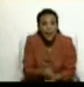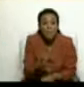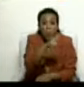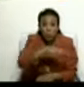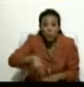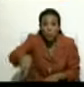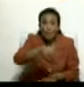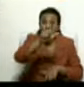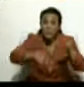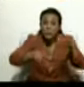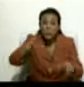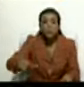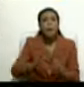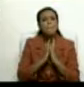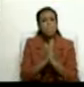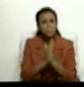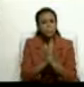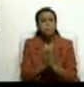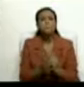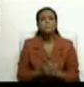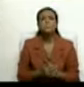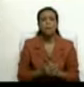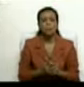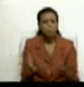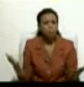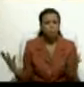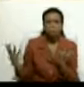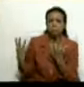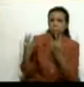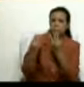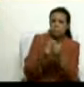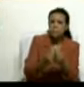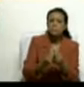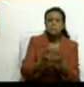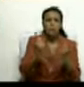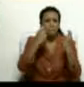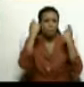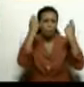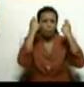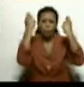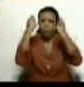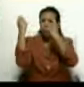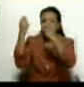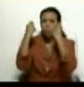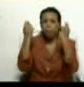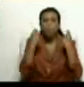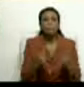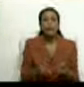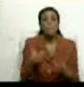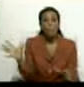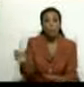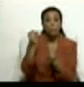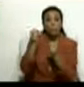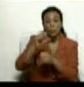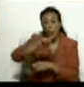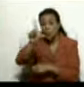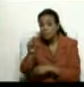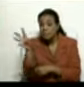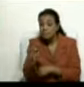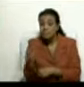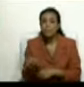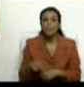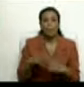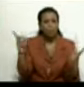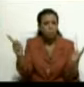los venezolanos que nos acompañen en esa gran jornada por el rescate de nuestra tierra, por